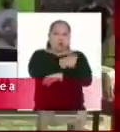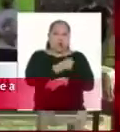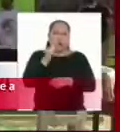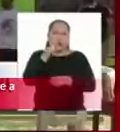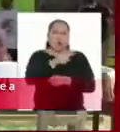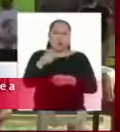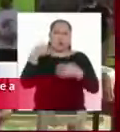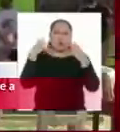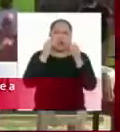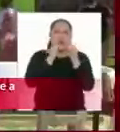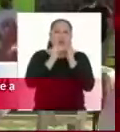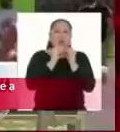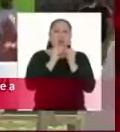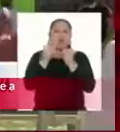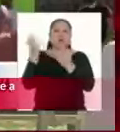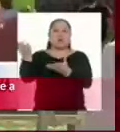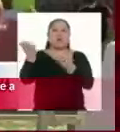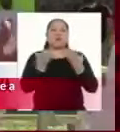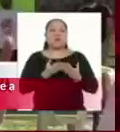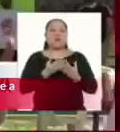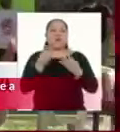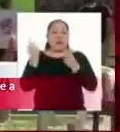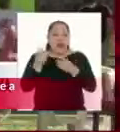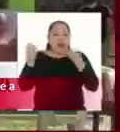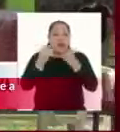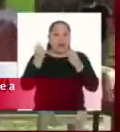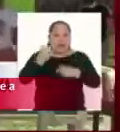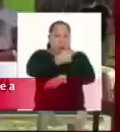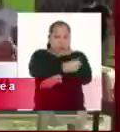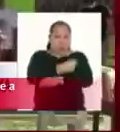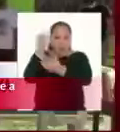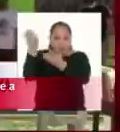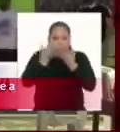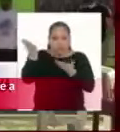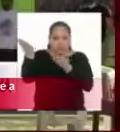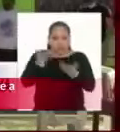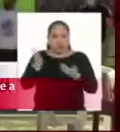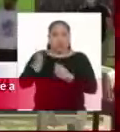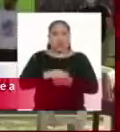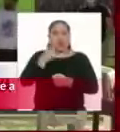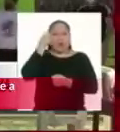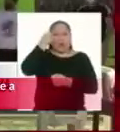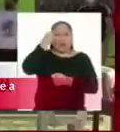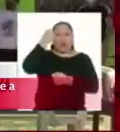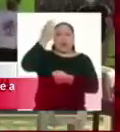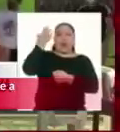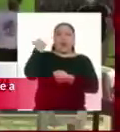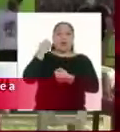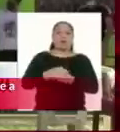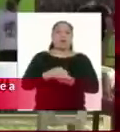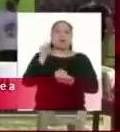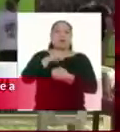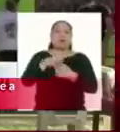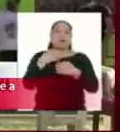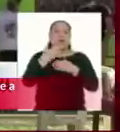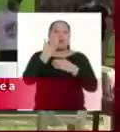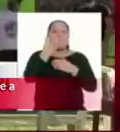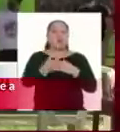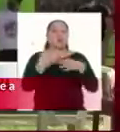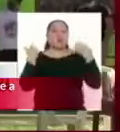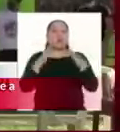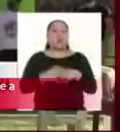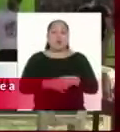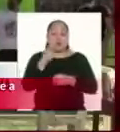corrigiendo porque estamos trayendo las vacunas más rápido de lo que habíamos pensado originalmente. Muy